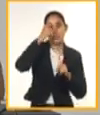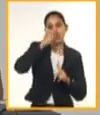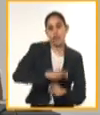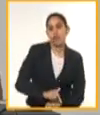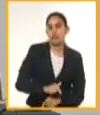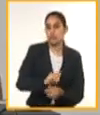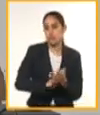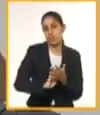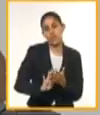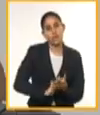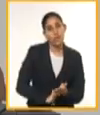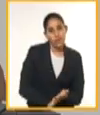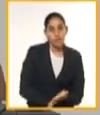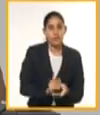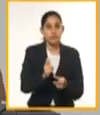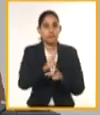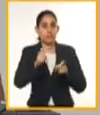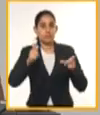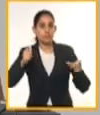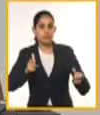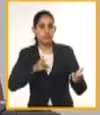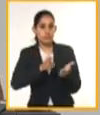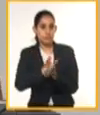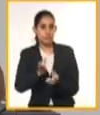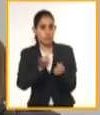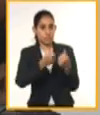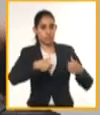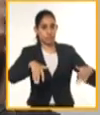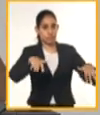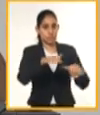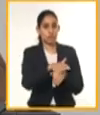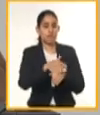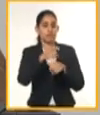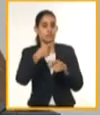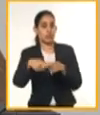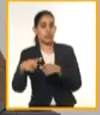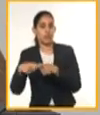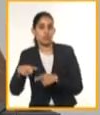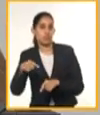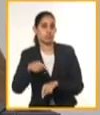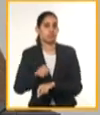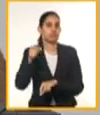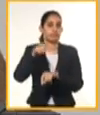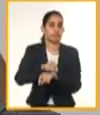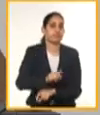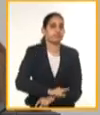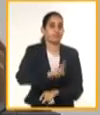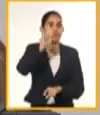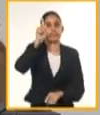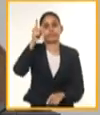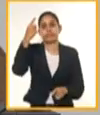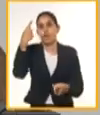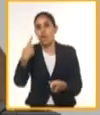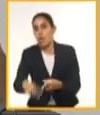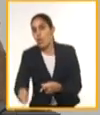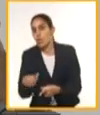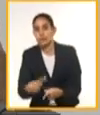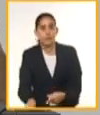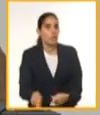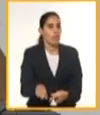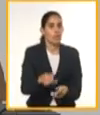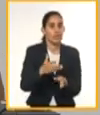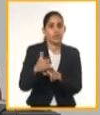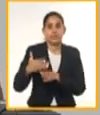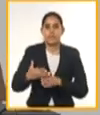la situación de amenazas armamentísticas, la colocación de instalaciones coheteriles y demás, recuerden, en varios de